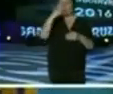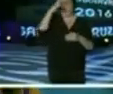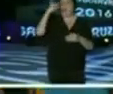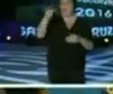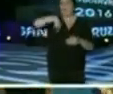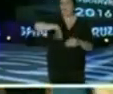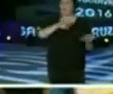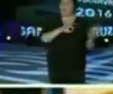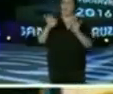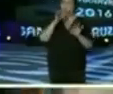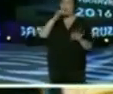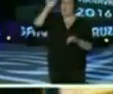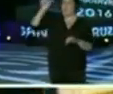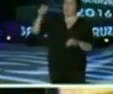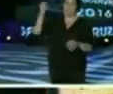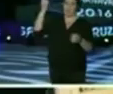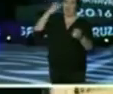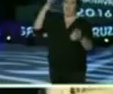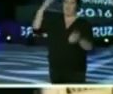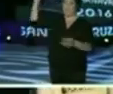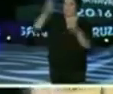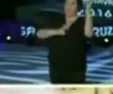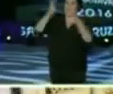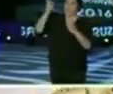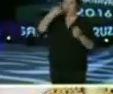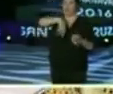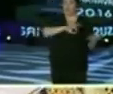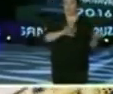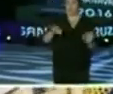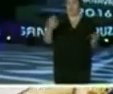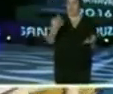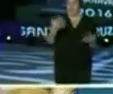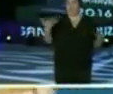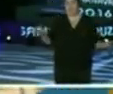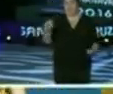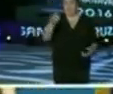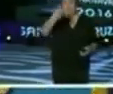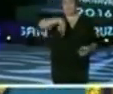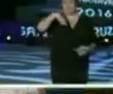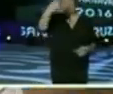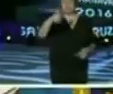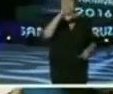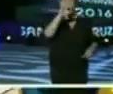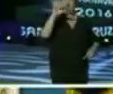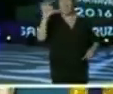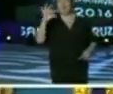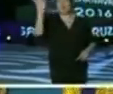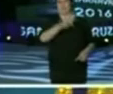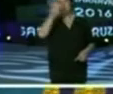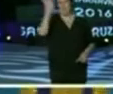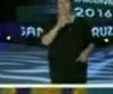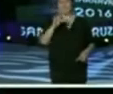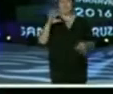de estrellas que van a llegar aquí. Así que para todos ustedes, los películas de Canarias.